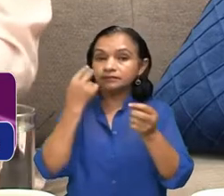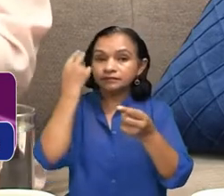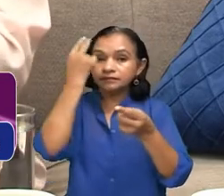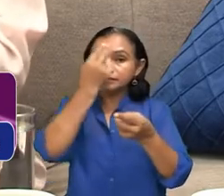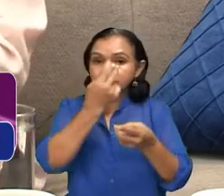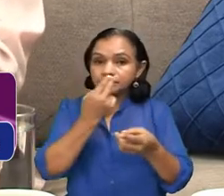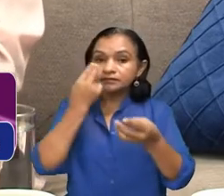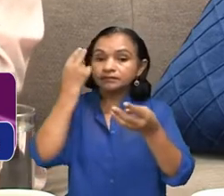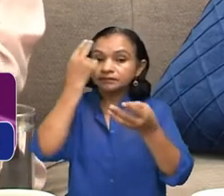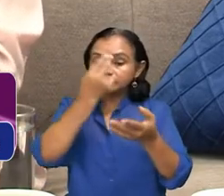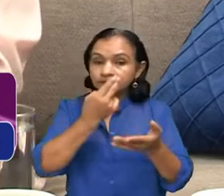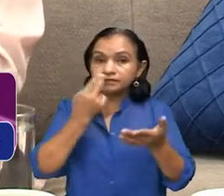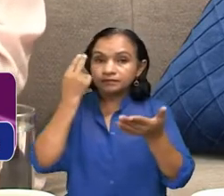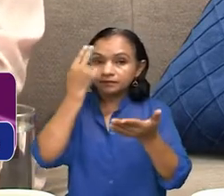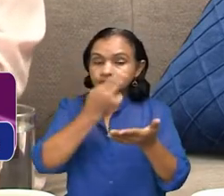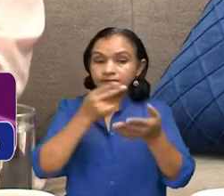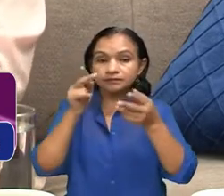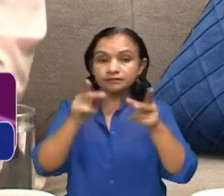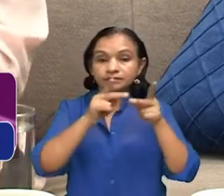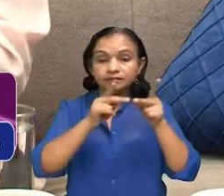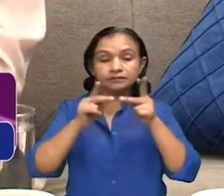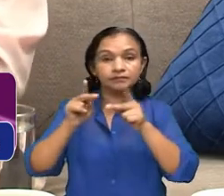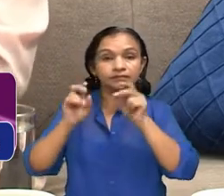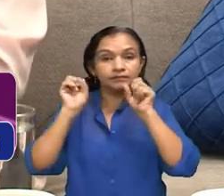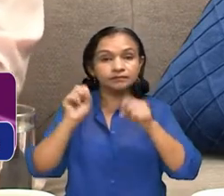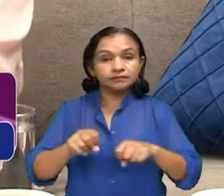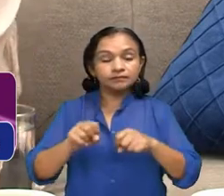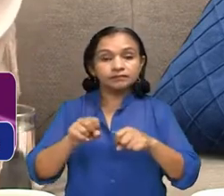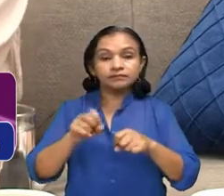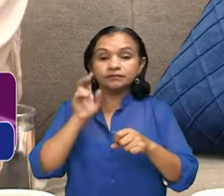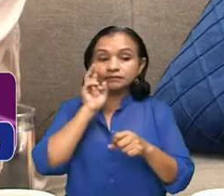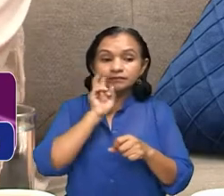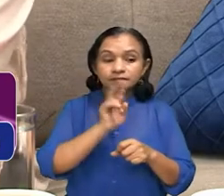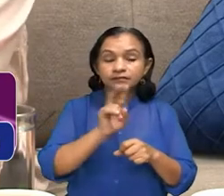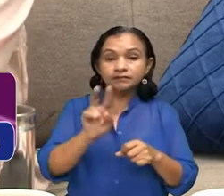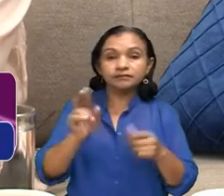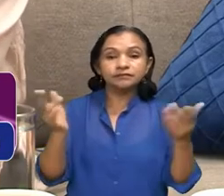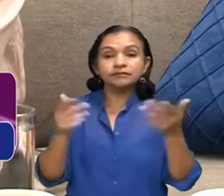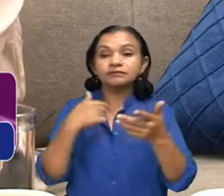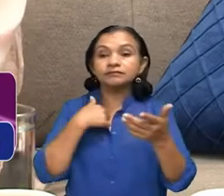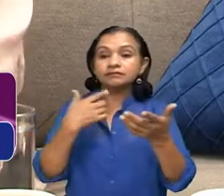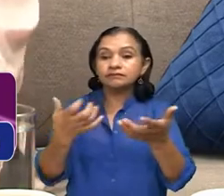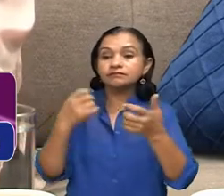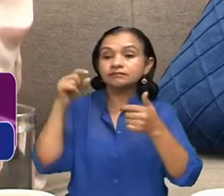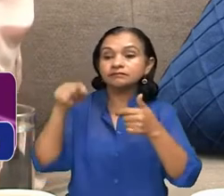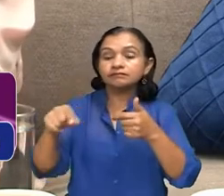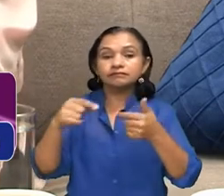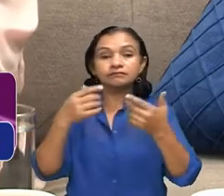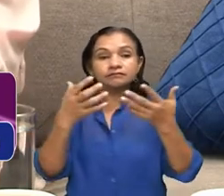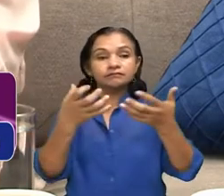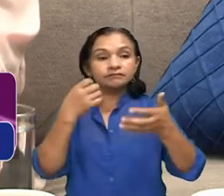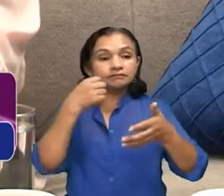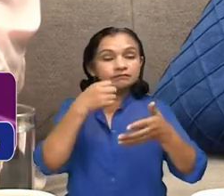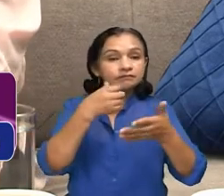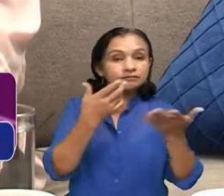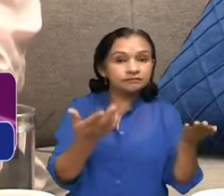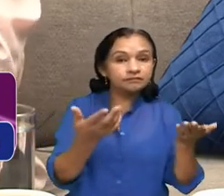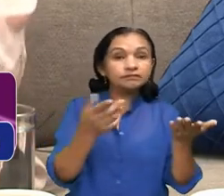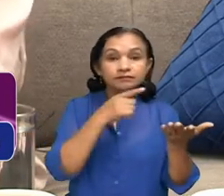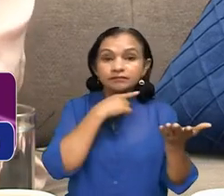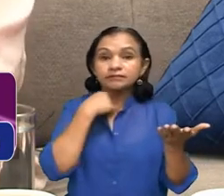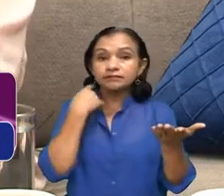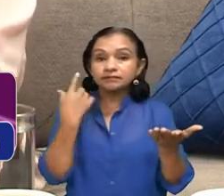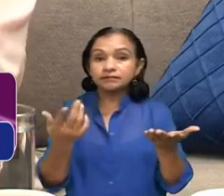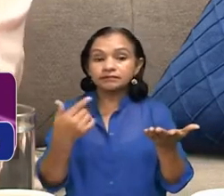preguntas para que el protagonista pueda venir, identificar es aquí donde yo quiero emprender, es aquí donde es mi fortaleza, ¿verdad?